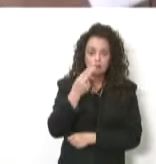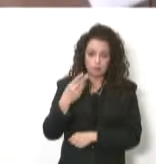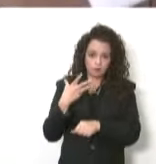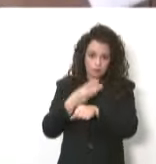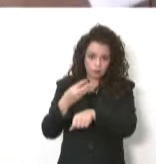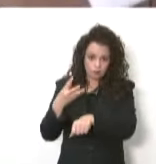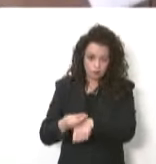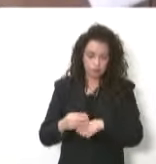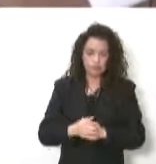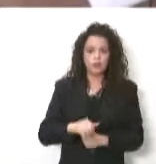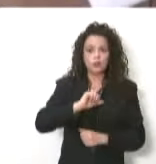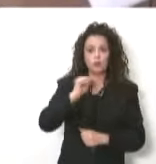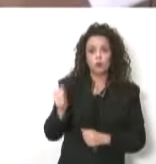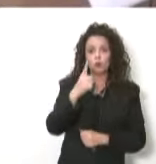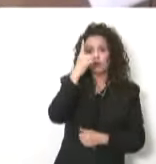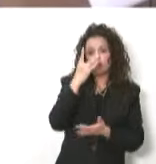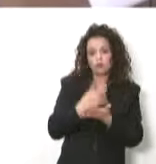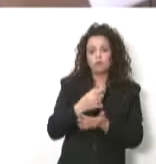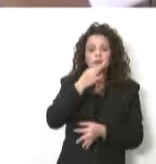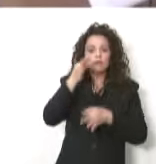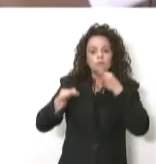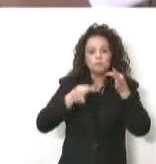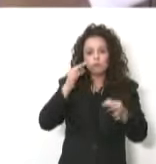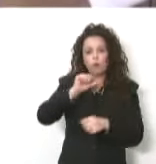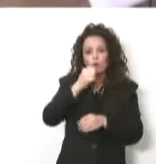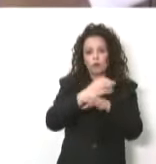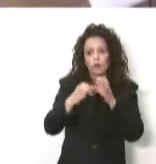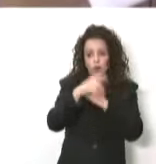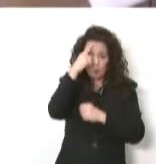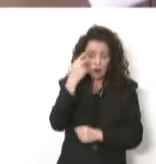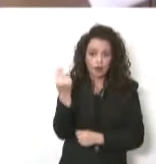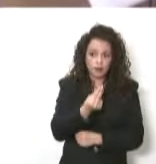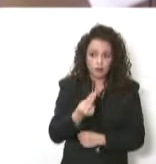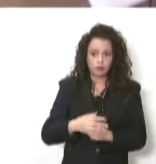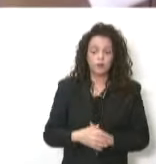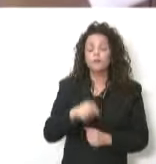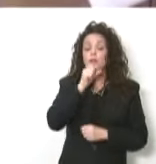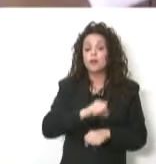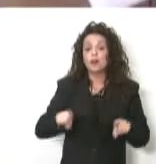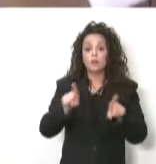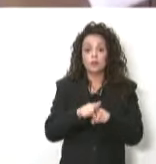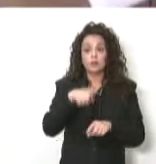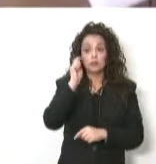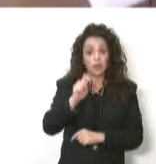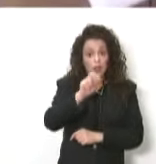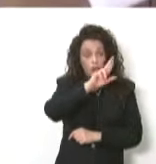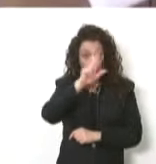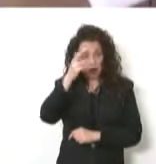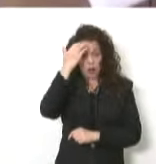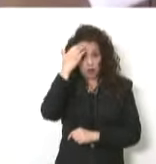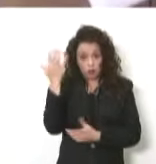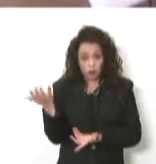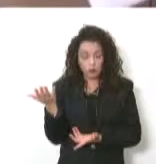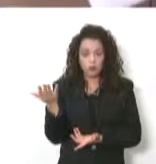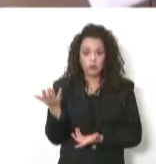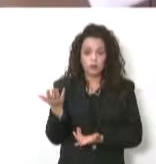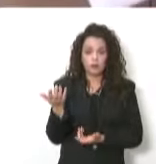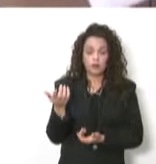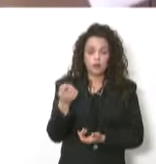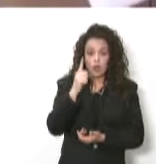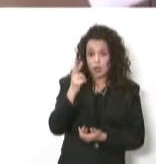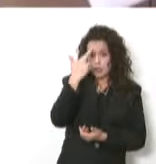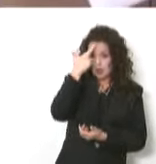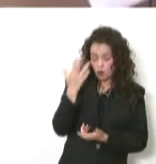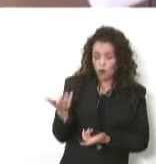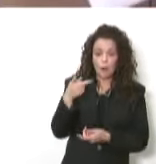velocidad, por mencionar solo algunas peticiones. También debemos recordar que la legislación mexicana otorga a las